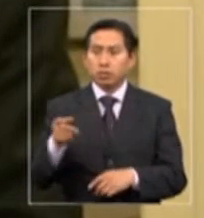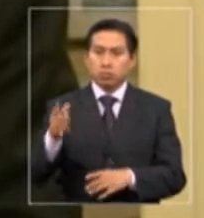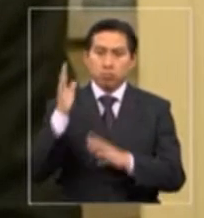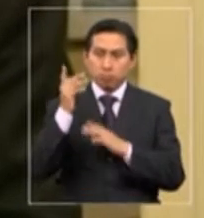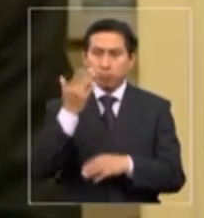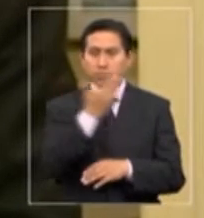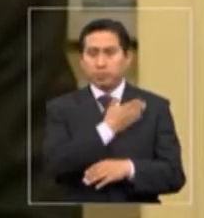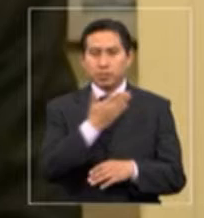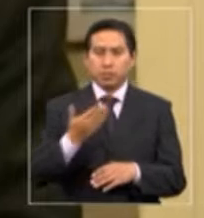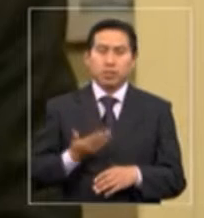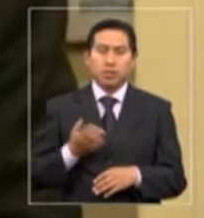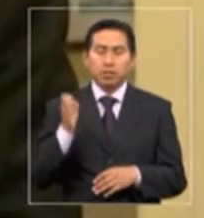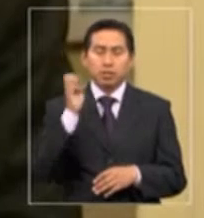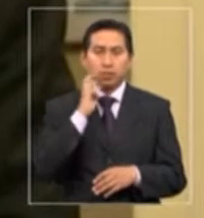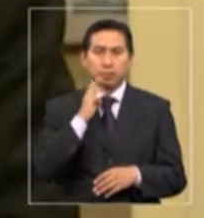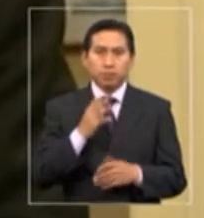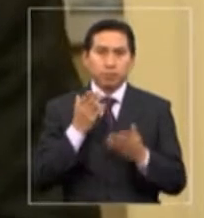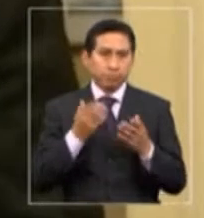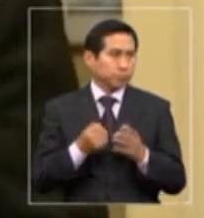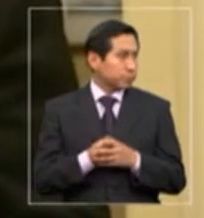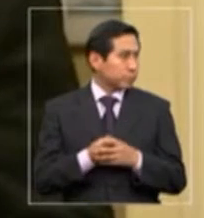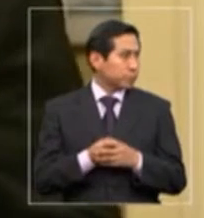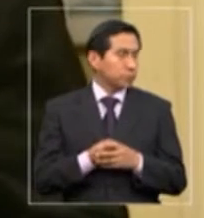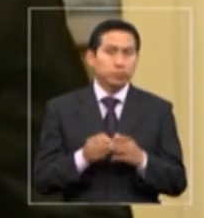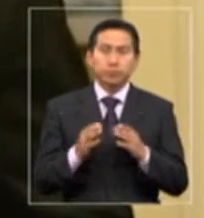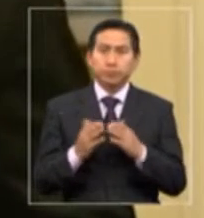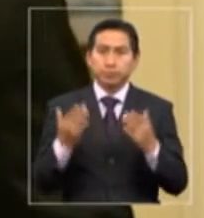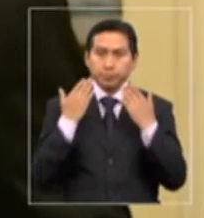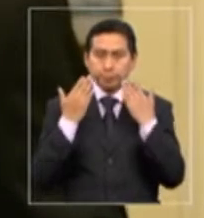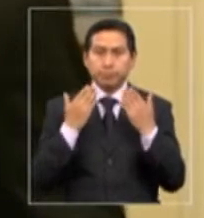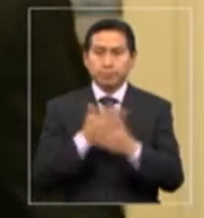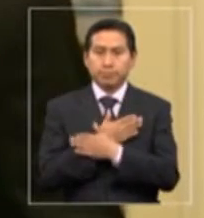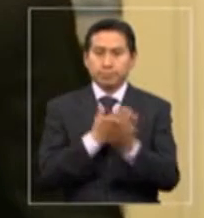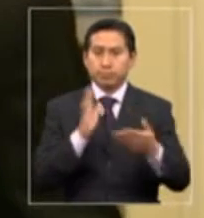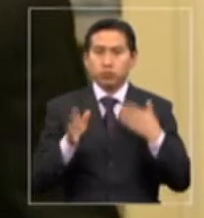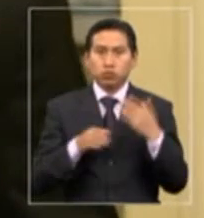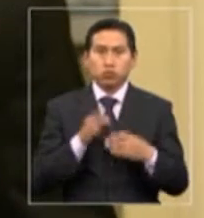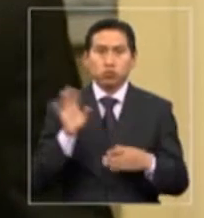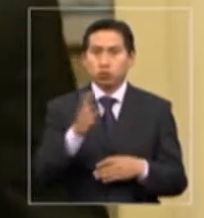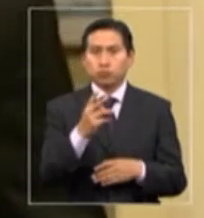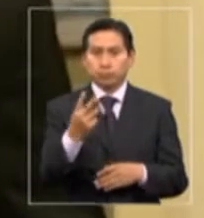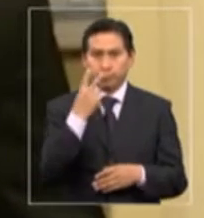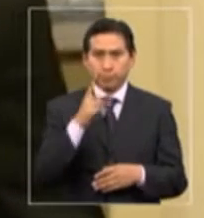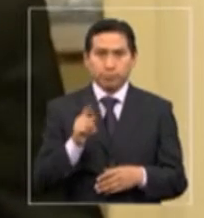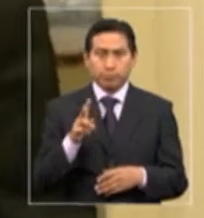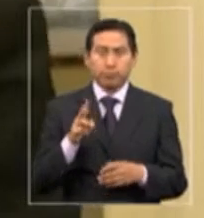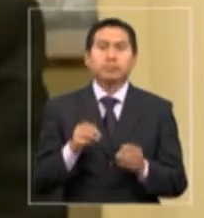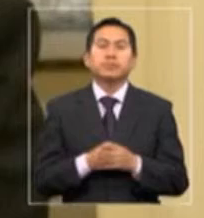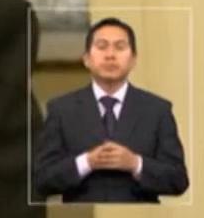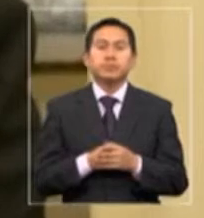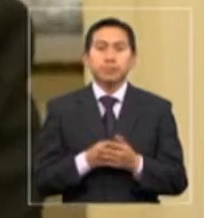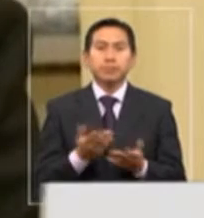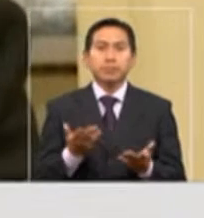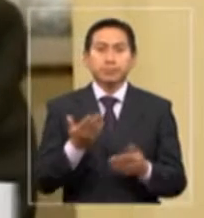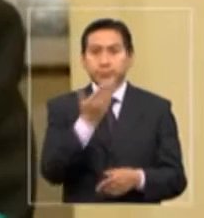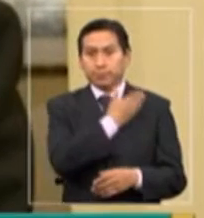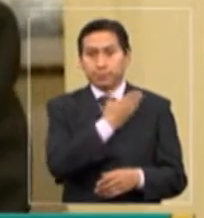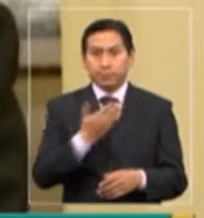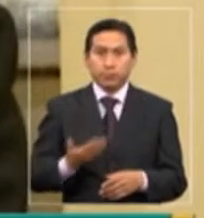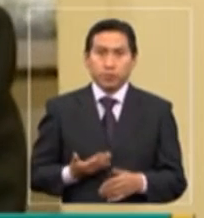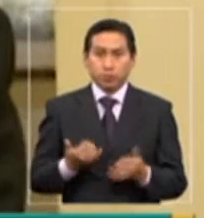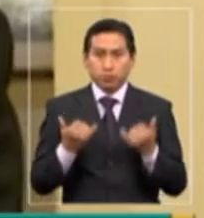del presidente del Estado Plurinacional. Muchas gracias, un saludo a todos los televidentes. Pues el presidente el día de